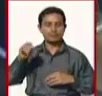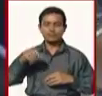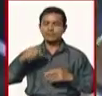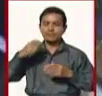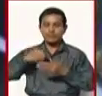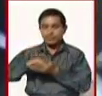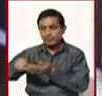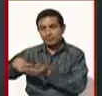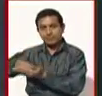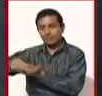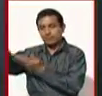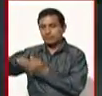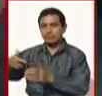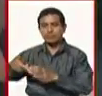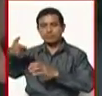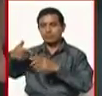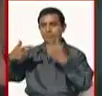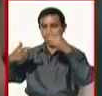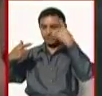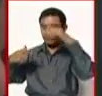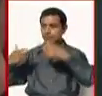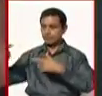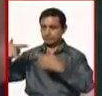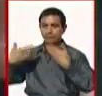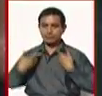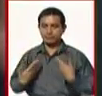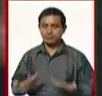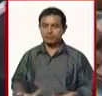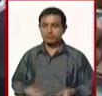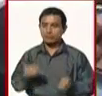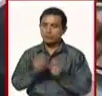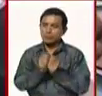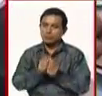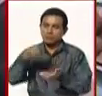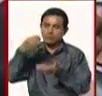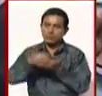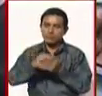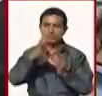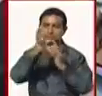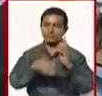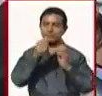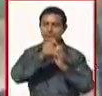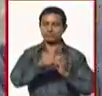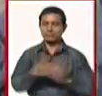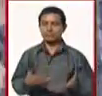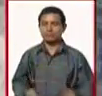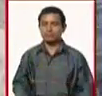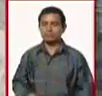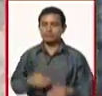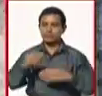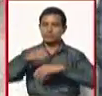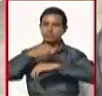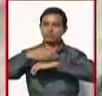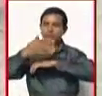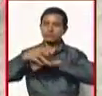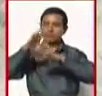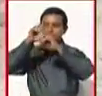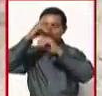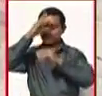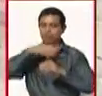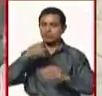comprado el arma de fuego para quitarme la vida, con la plata de la Asociación de Conjuntos Folclóricos. En las próximas horas, el